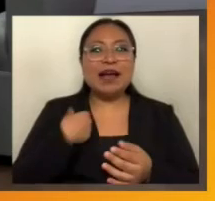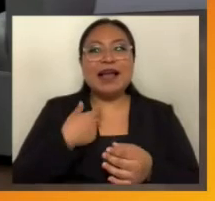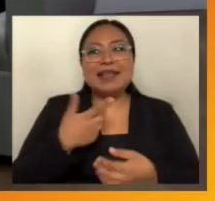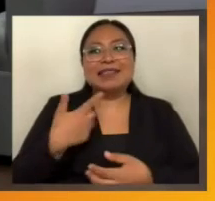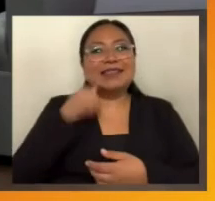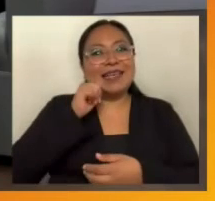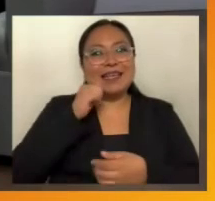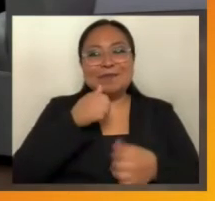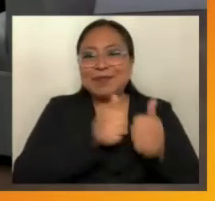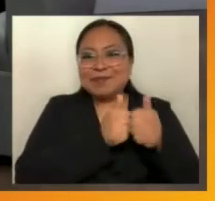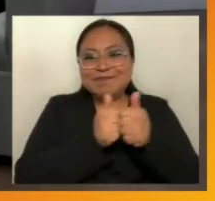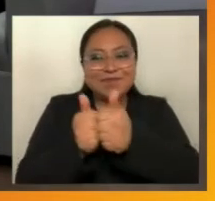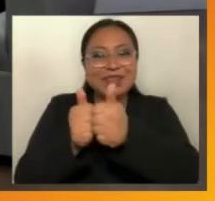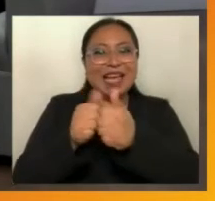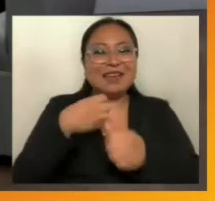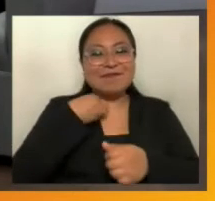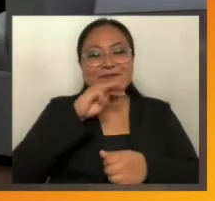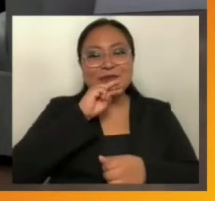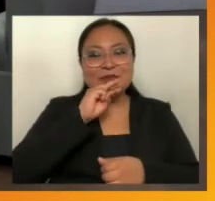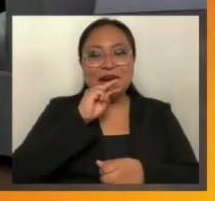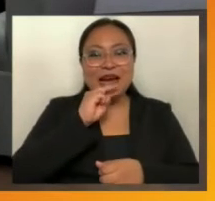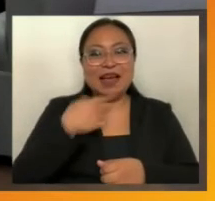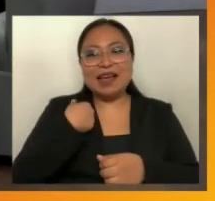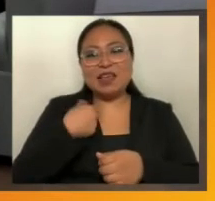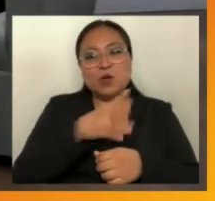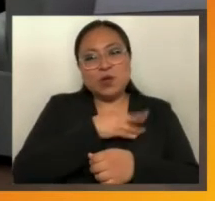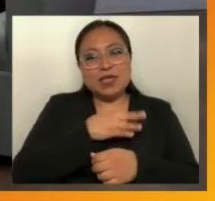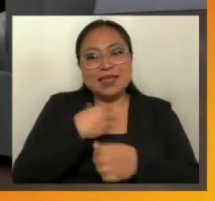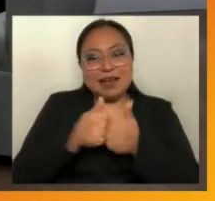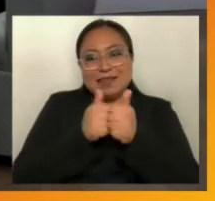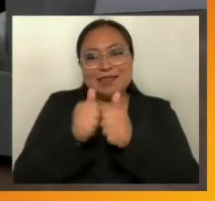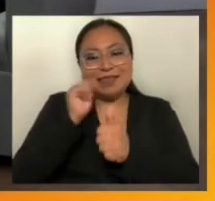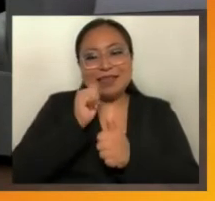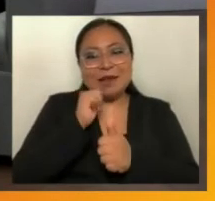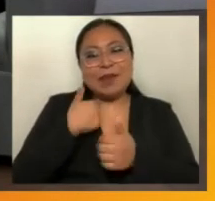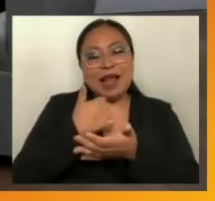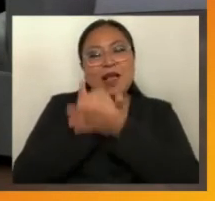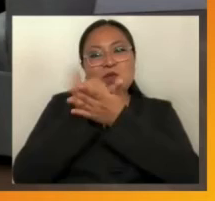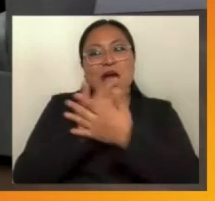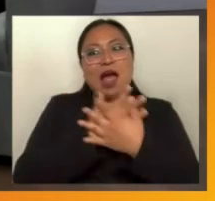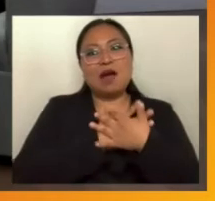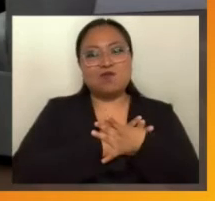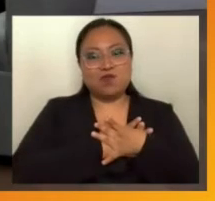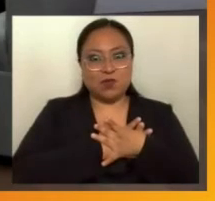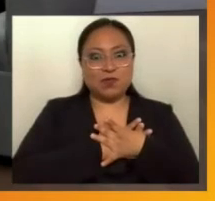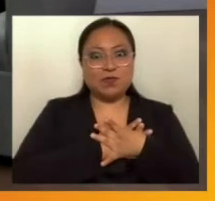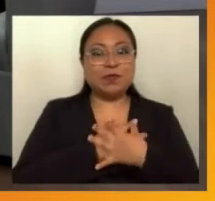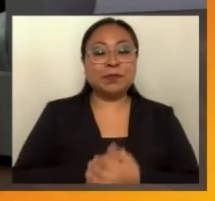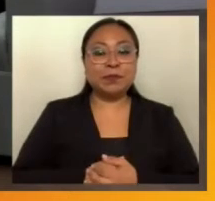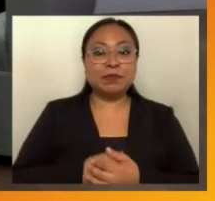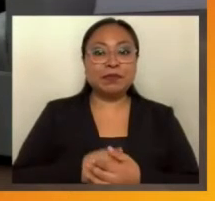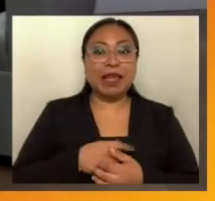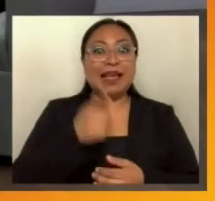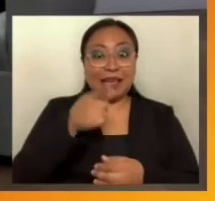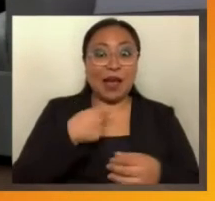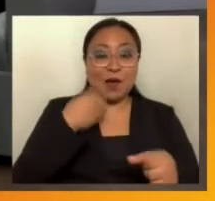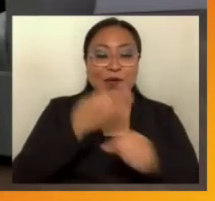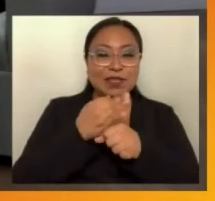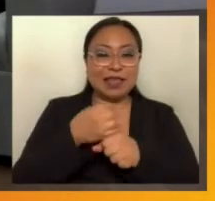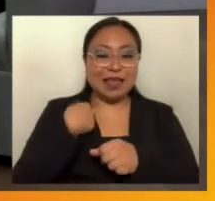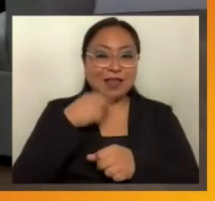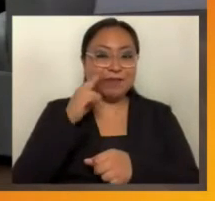yo creo que esa fue la clave, esa fue la mejor medicina, el amor. Fíjate que ahorita que te estoy